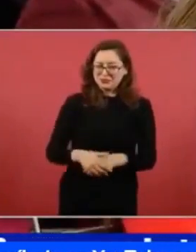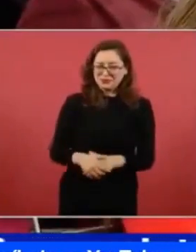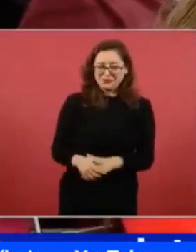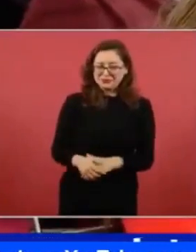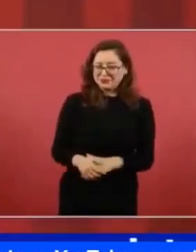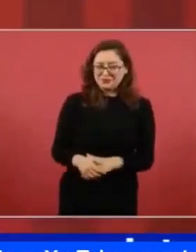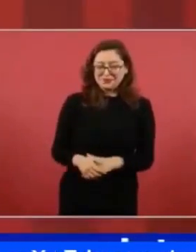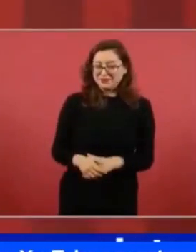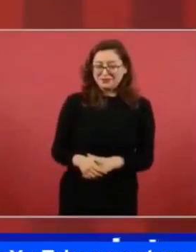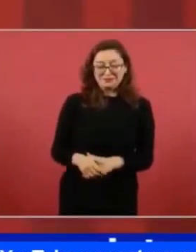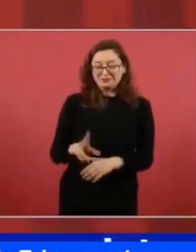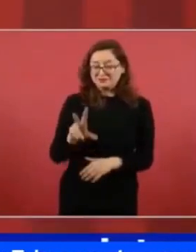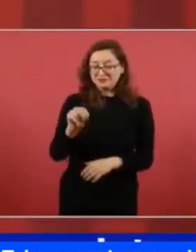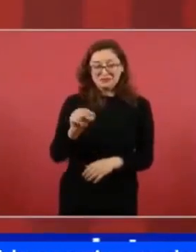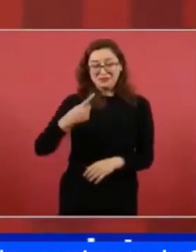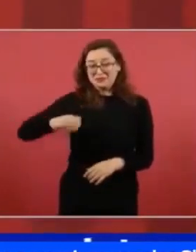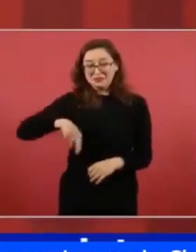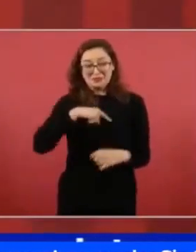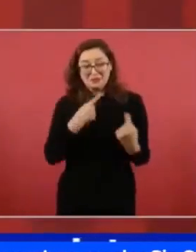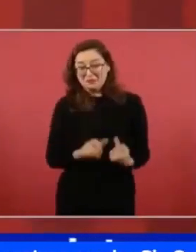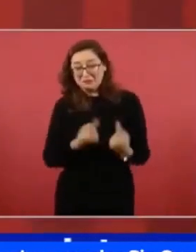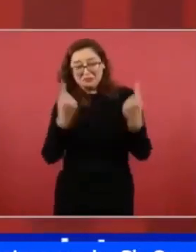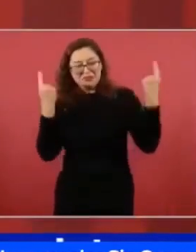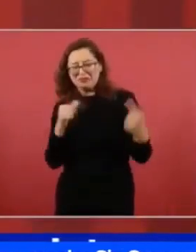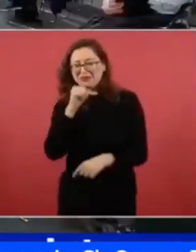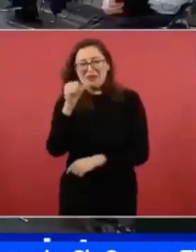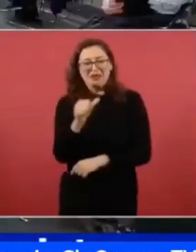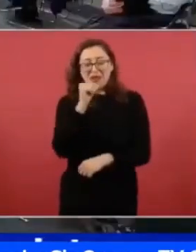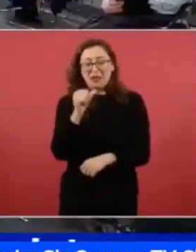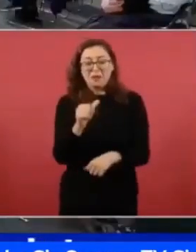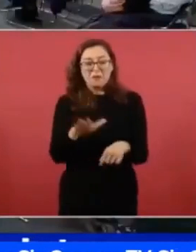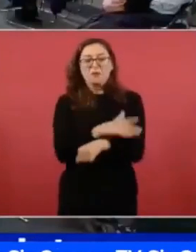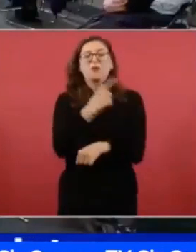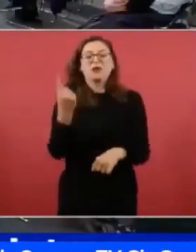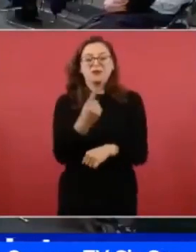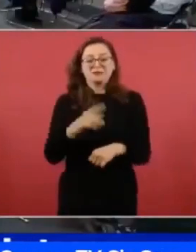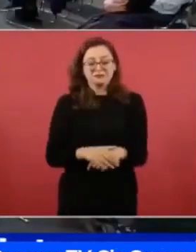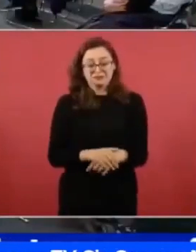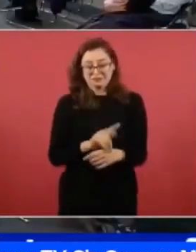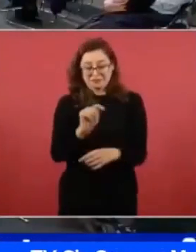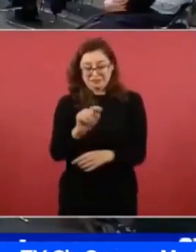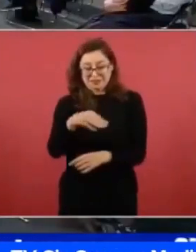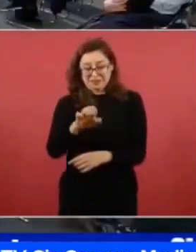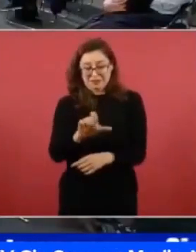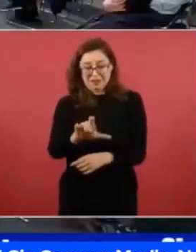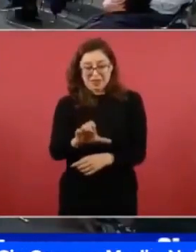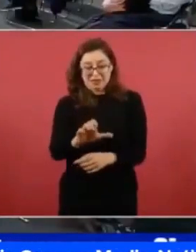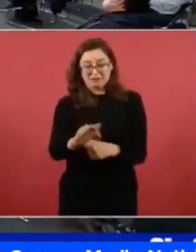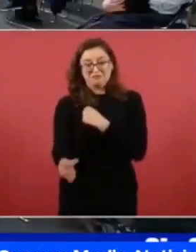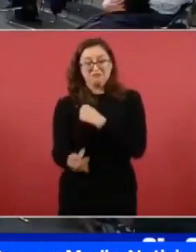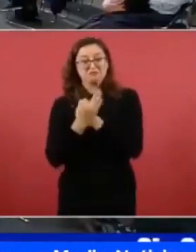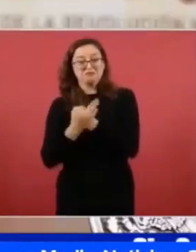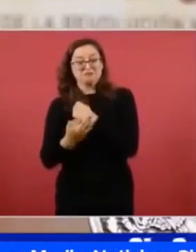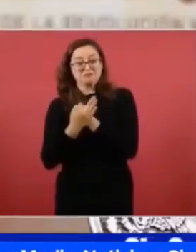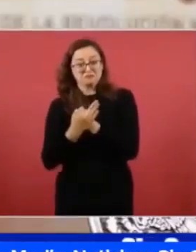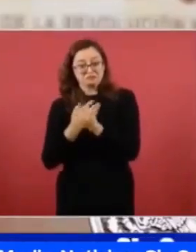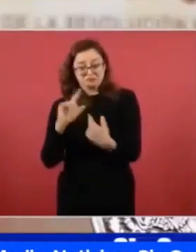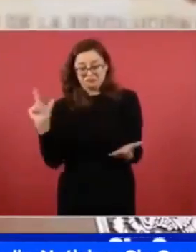no sólo porque tenemos la razón sino porque no nos